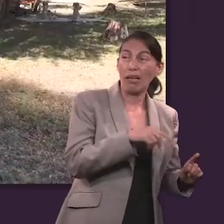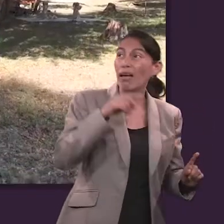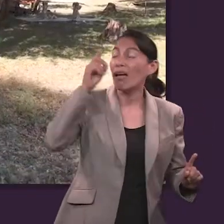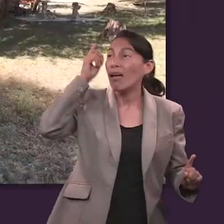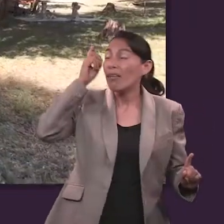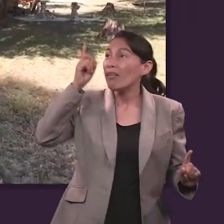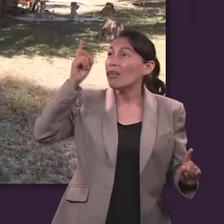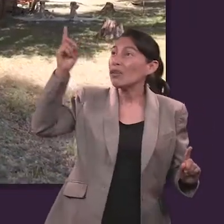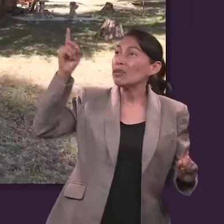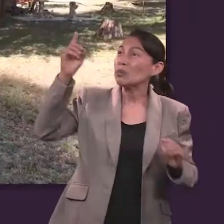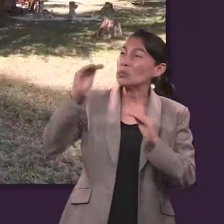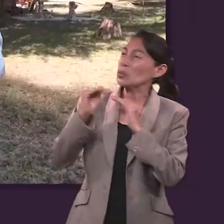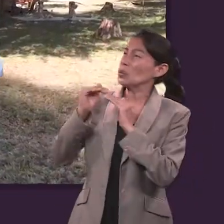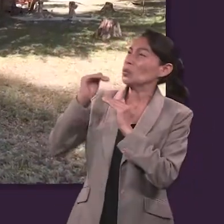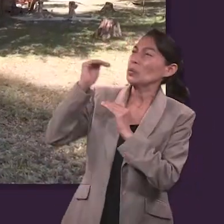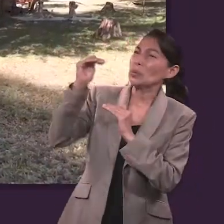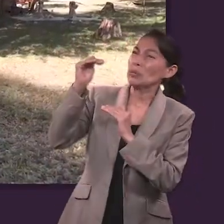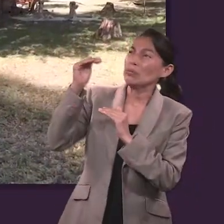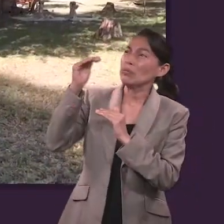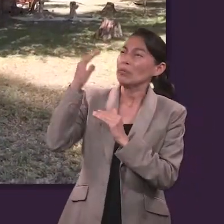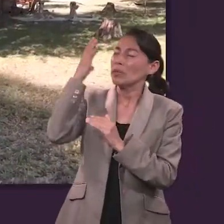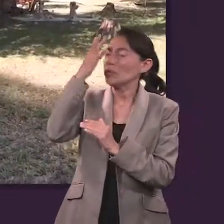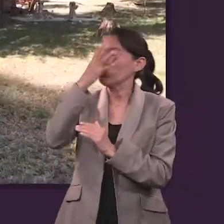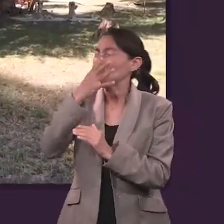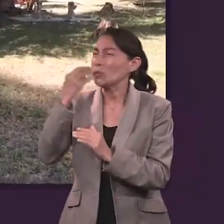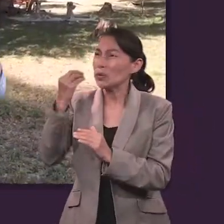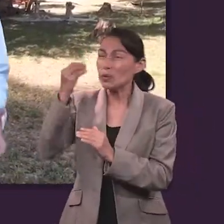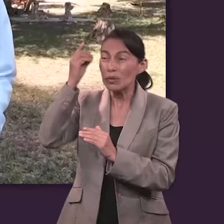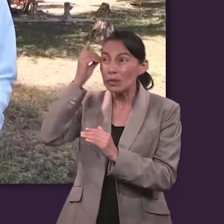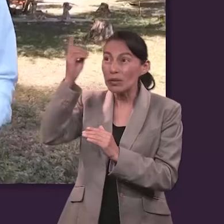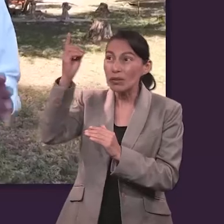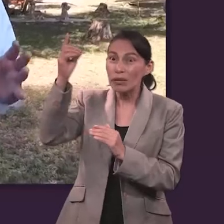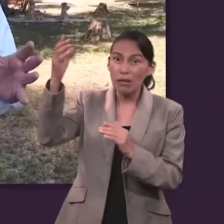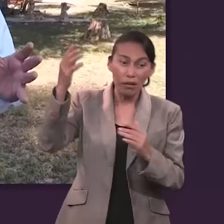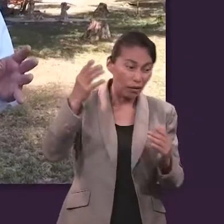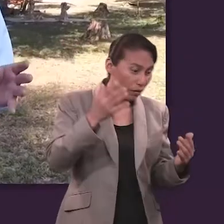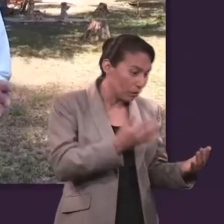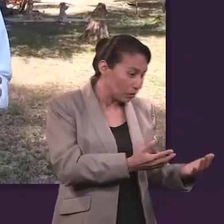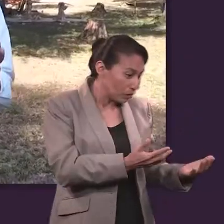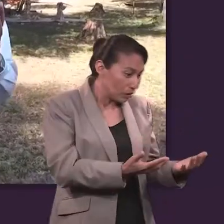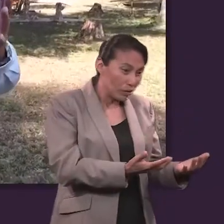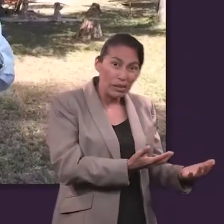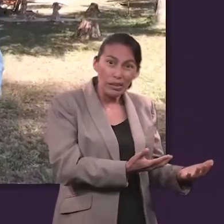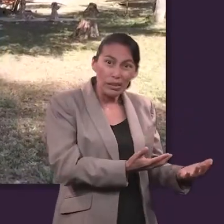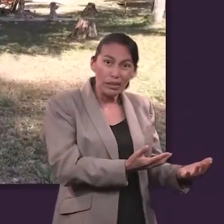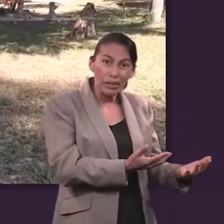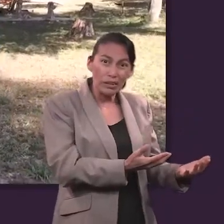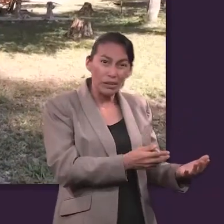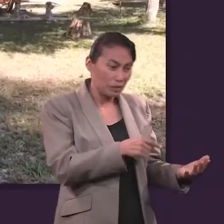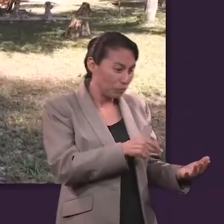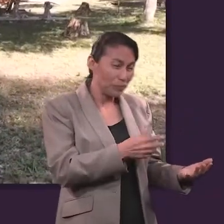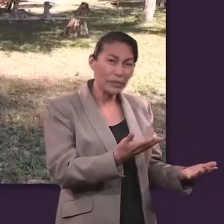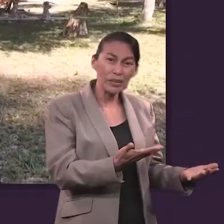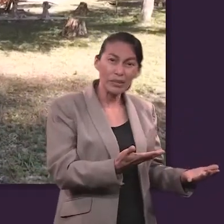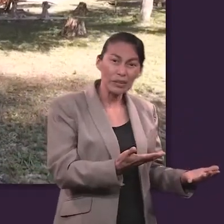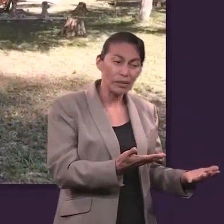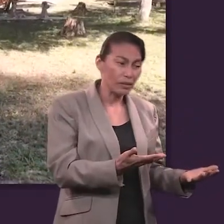Satanás con lo mejor, lo más bello y lo más sublime del carácter de Dios.